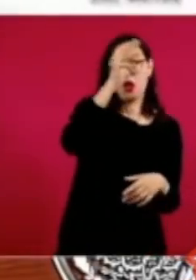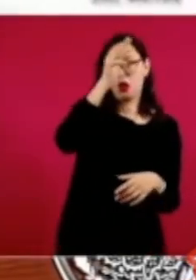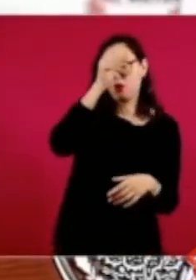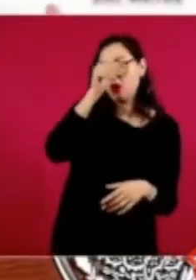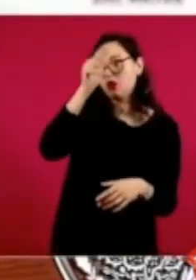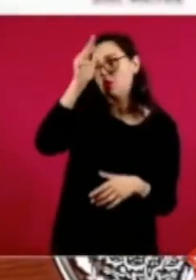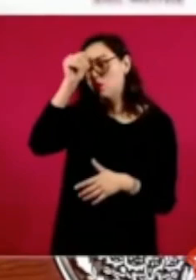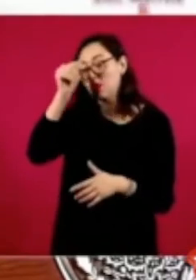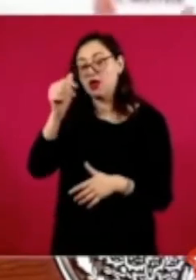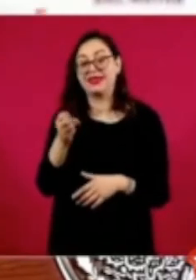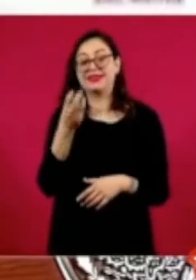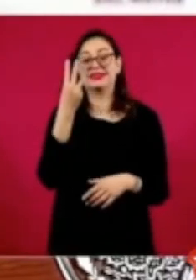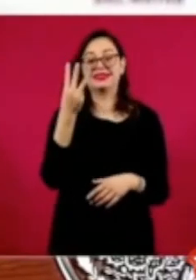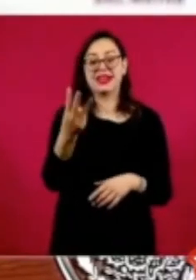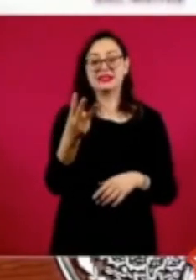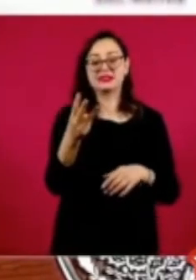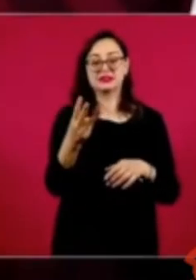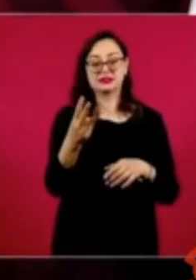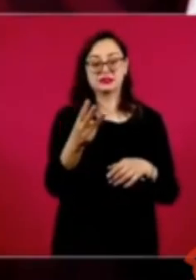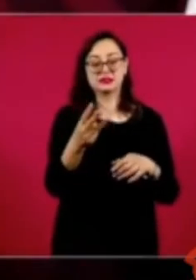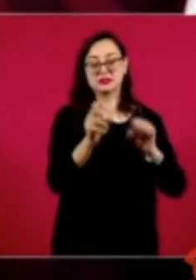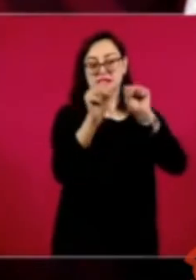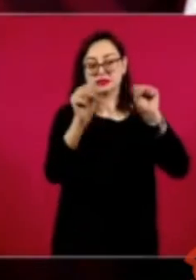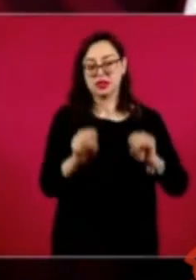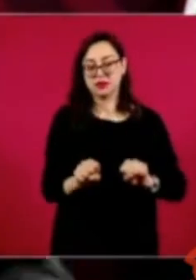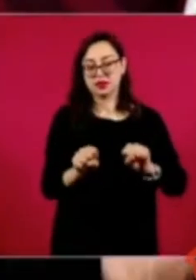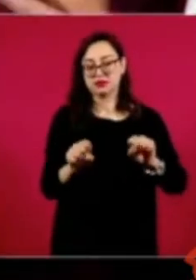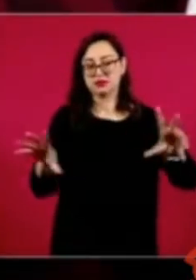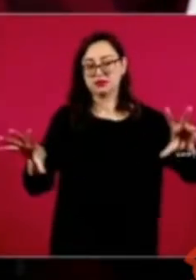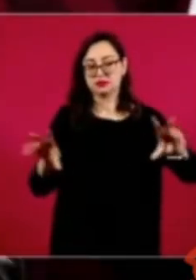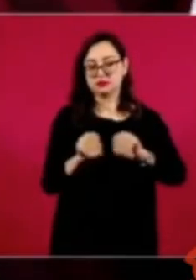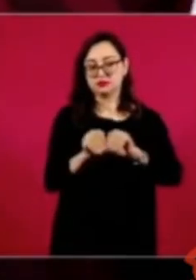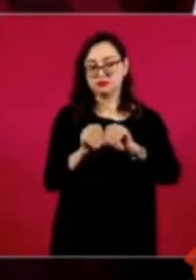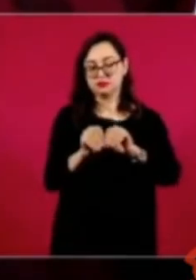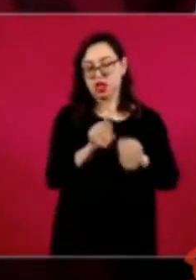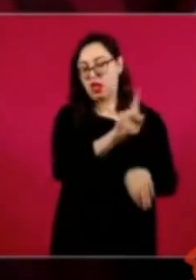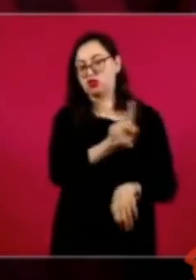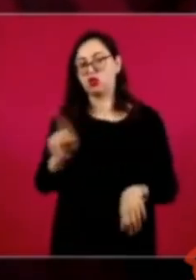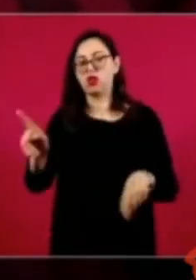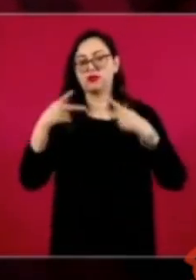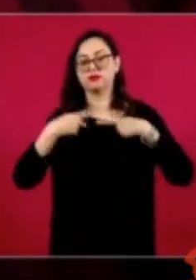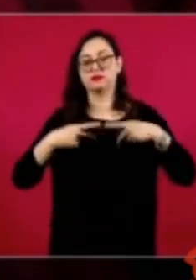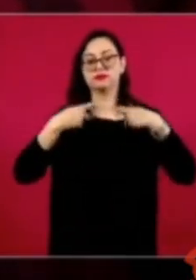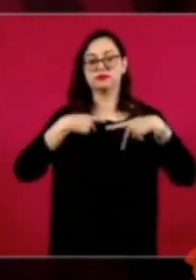se integren todos los servicios y sean universales.